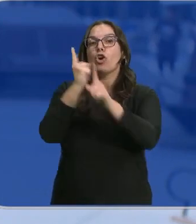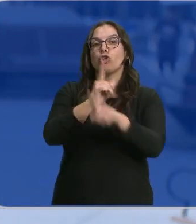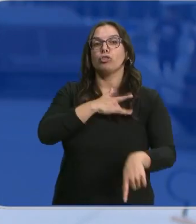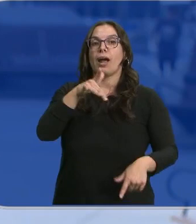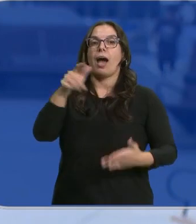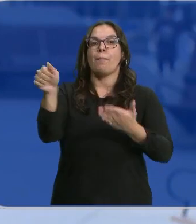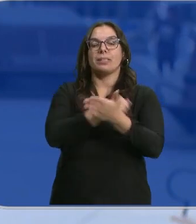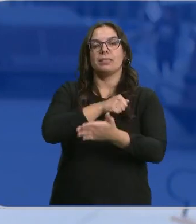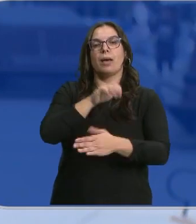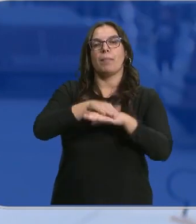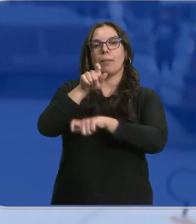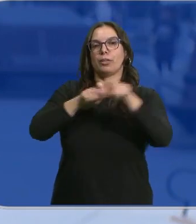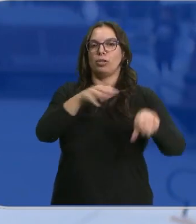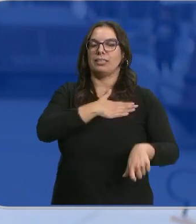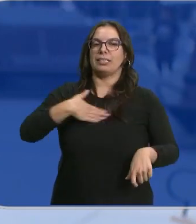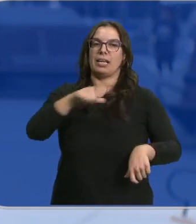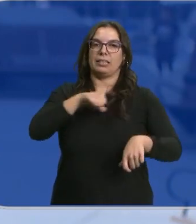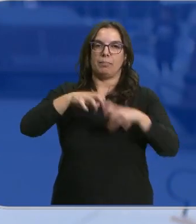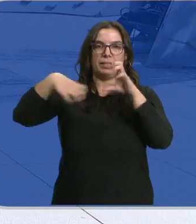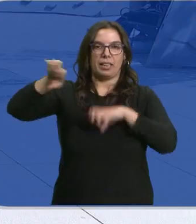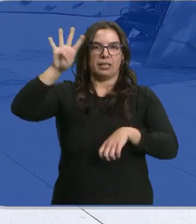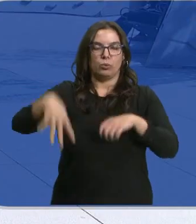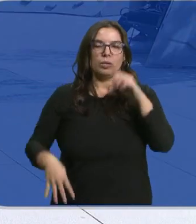de la amnistía a los independentistas.